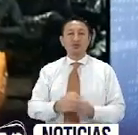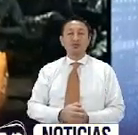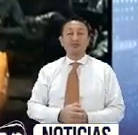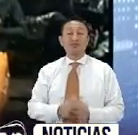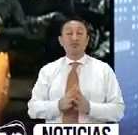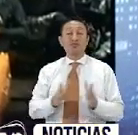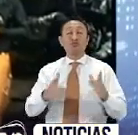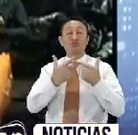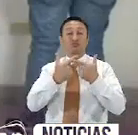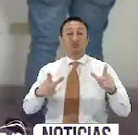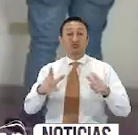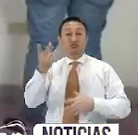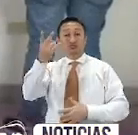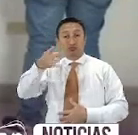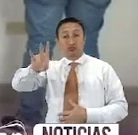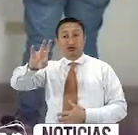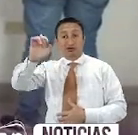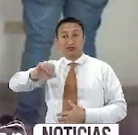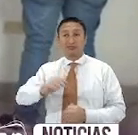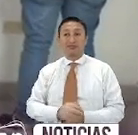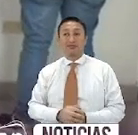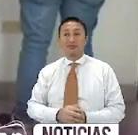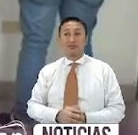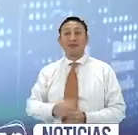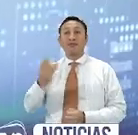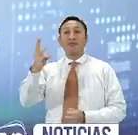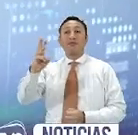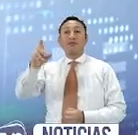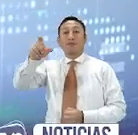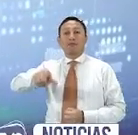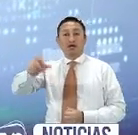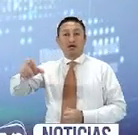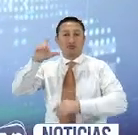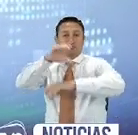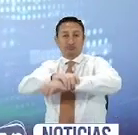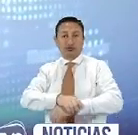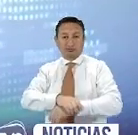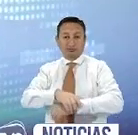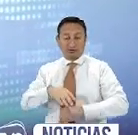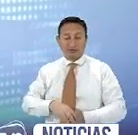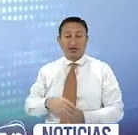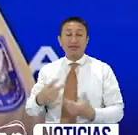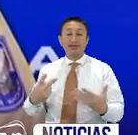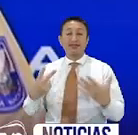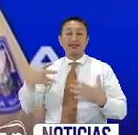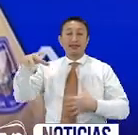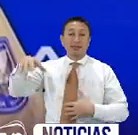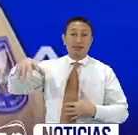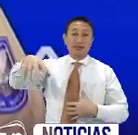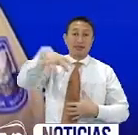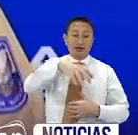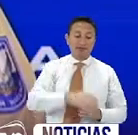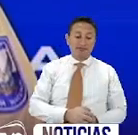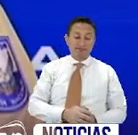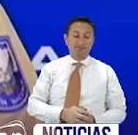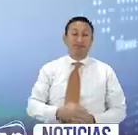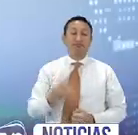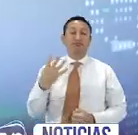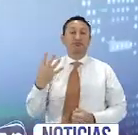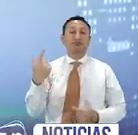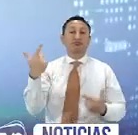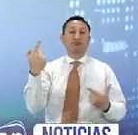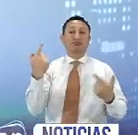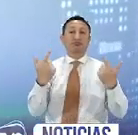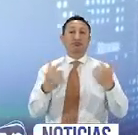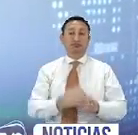17 desembocó en la captura de 16 en 7 provincias. 4 armas de fuego, de las